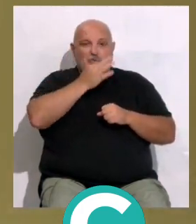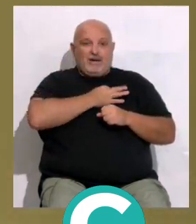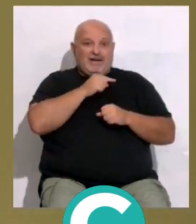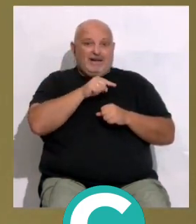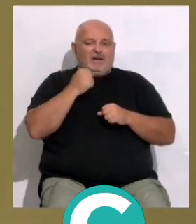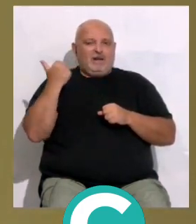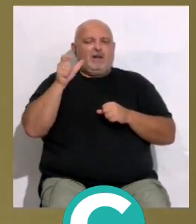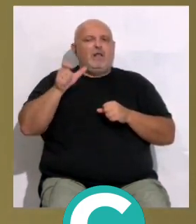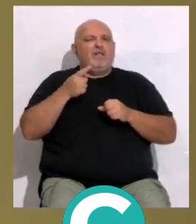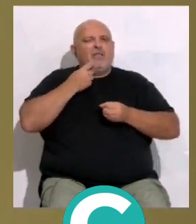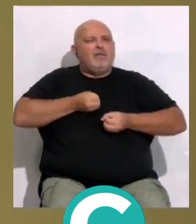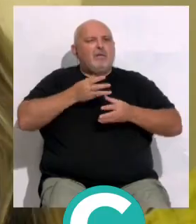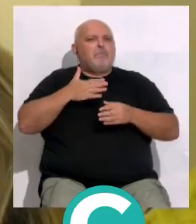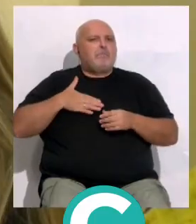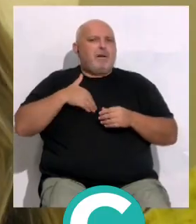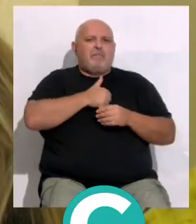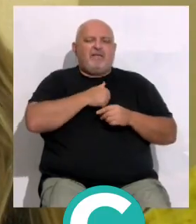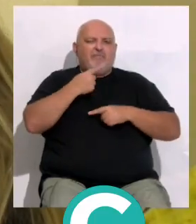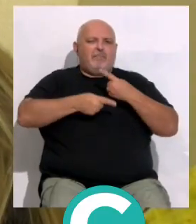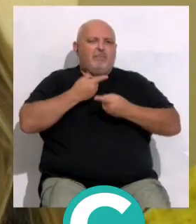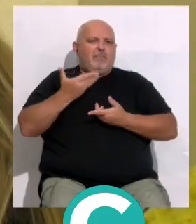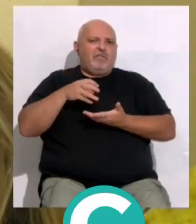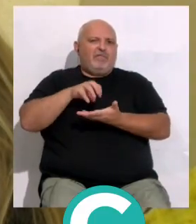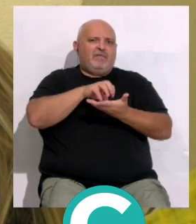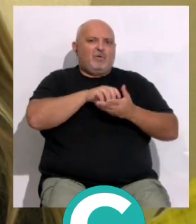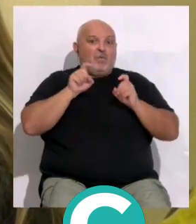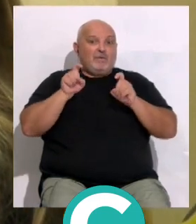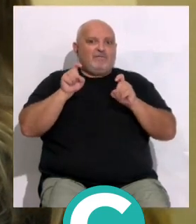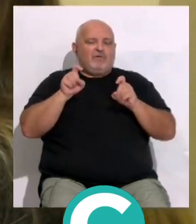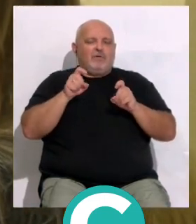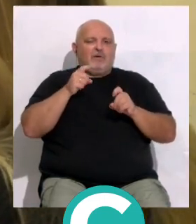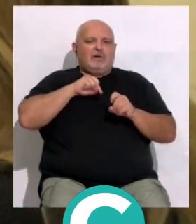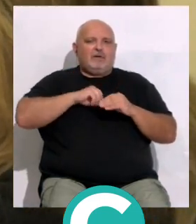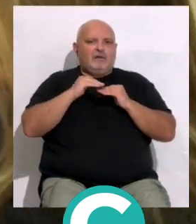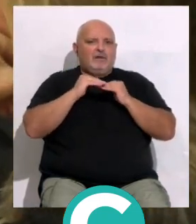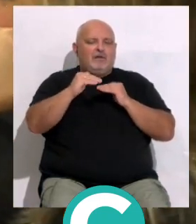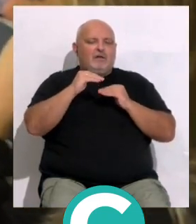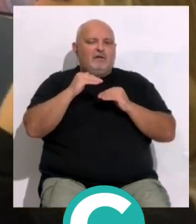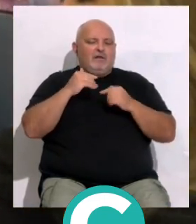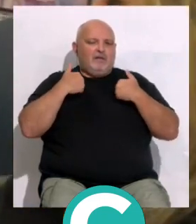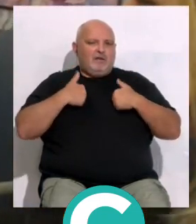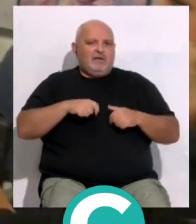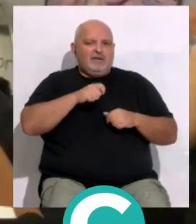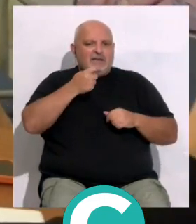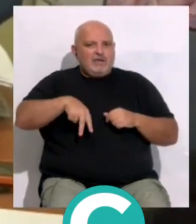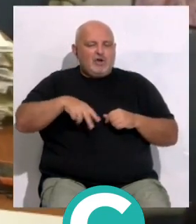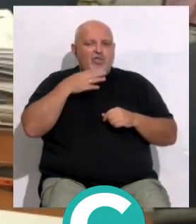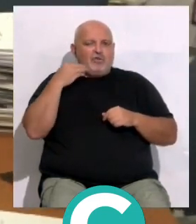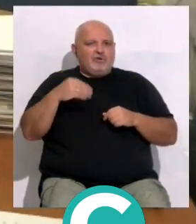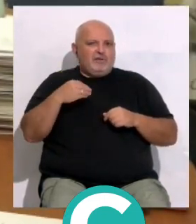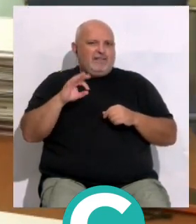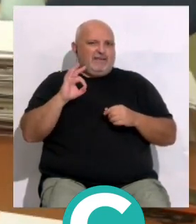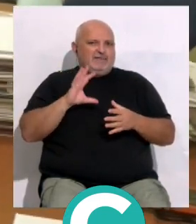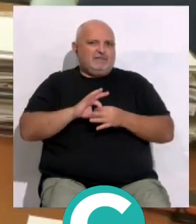Real, reivindica el papel de las familias y los centros educativos en el bienestar físico y mental de los niños, adolescentes y